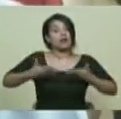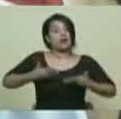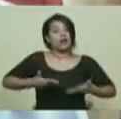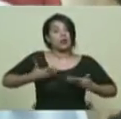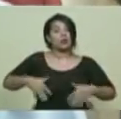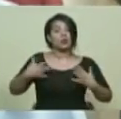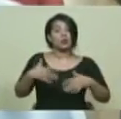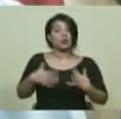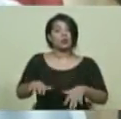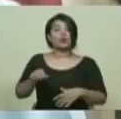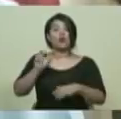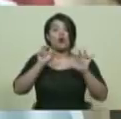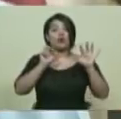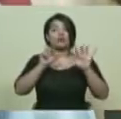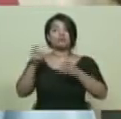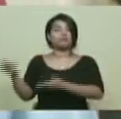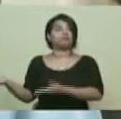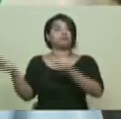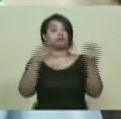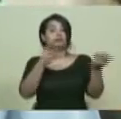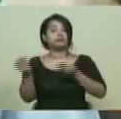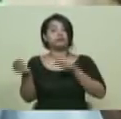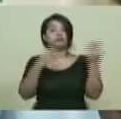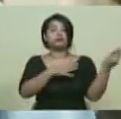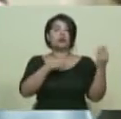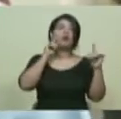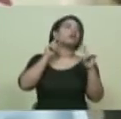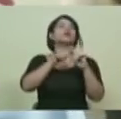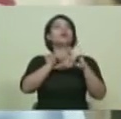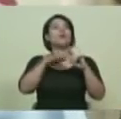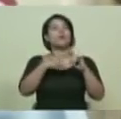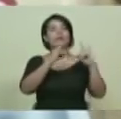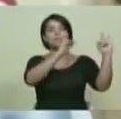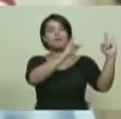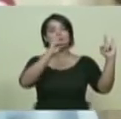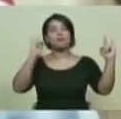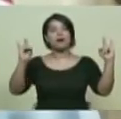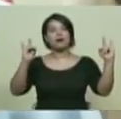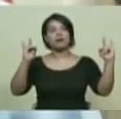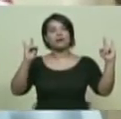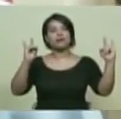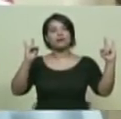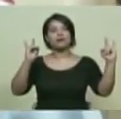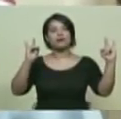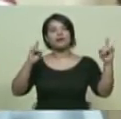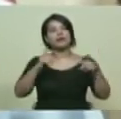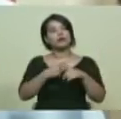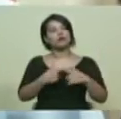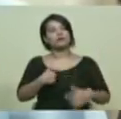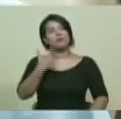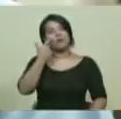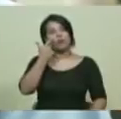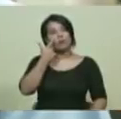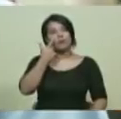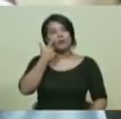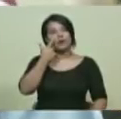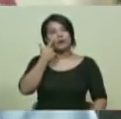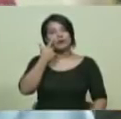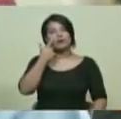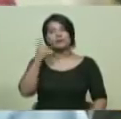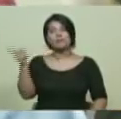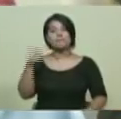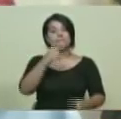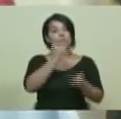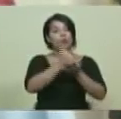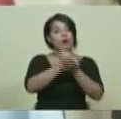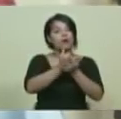transformadores monofásicos para ir a las 400, que fue una de las que nos dañaron. Entonces, hacemos con esa prueba